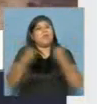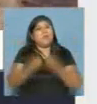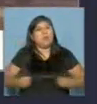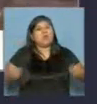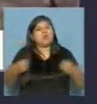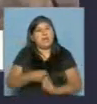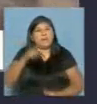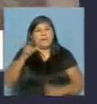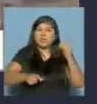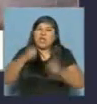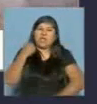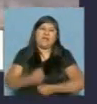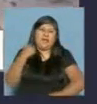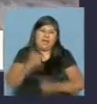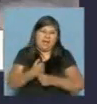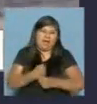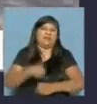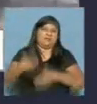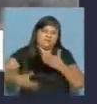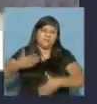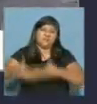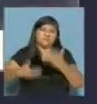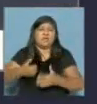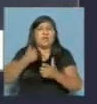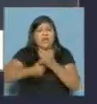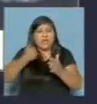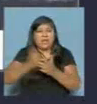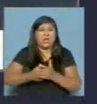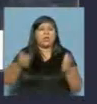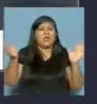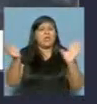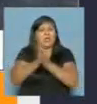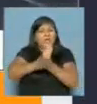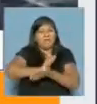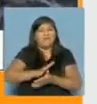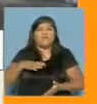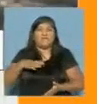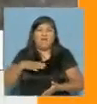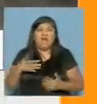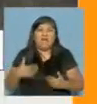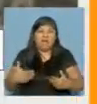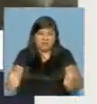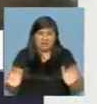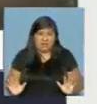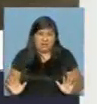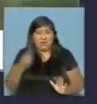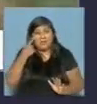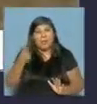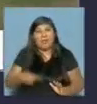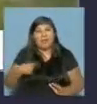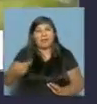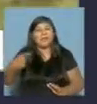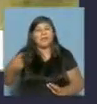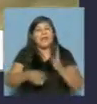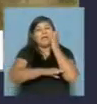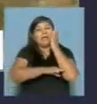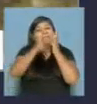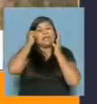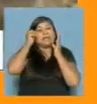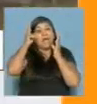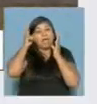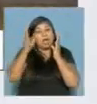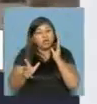38 grados, María, en este 38. momento la temperatura acá. Bueno, gracias, Cristian. Sí. Sí, bueno, lo último para completarte es que